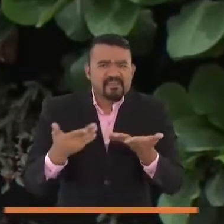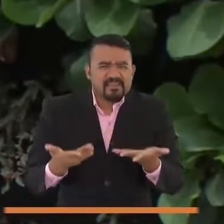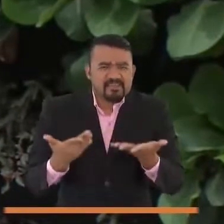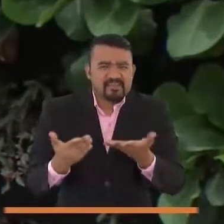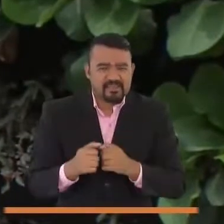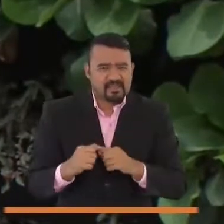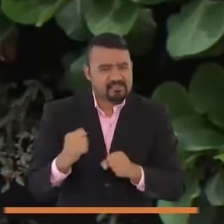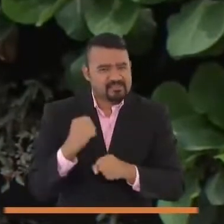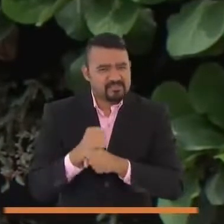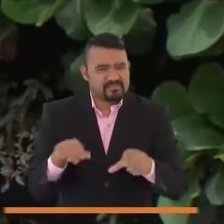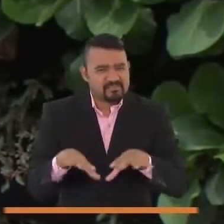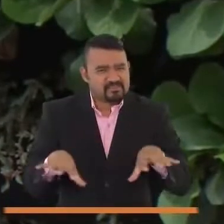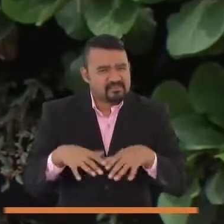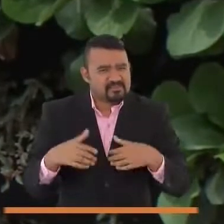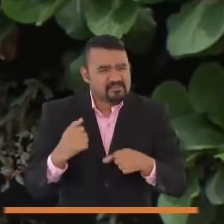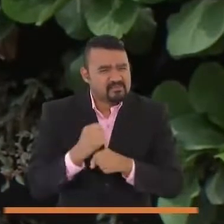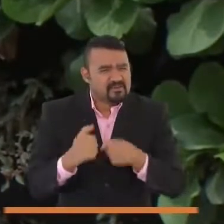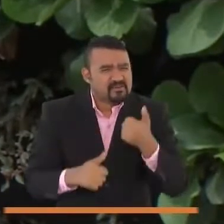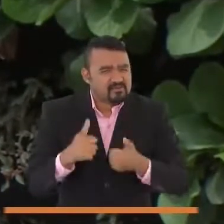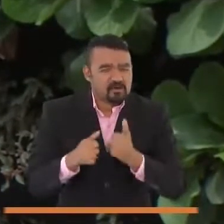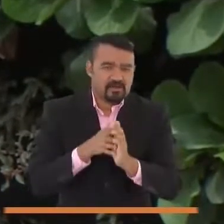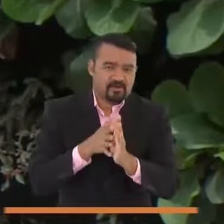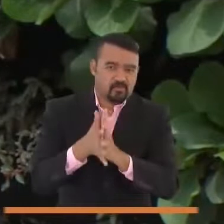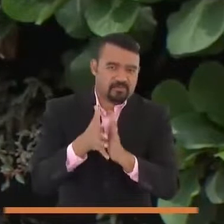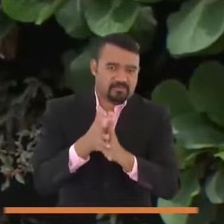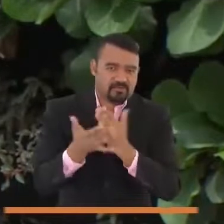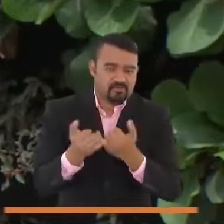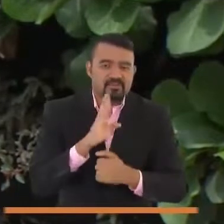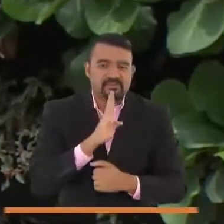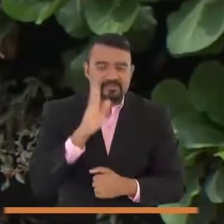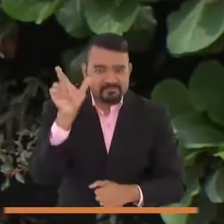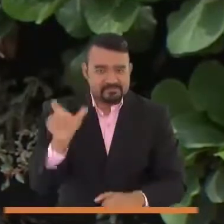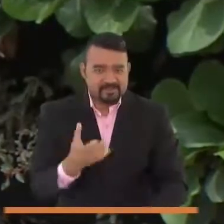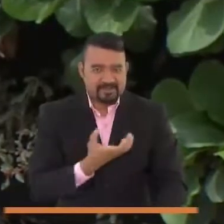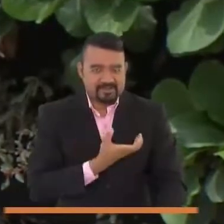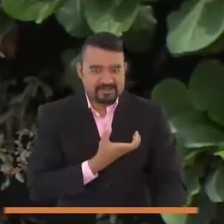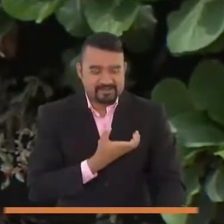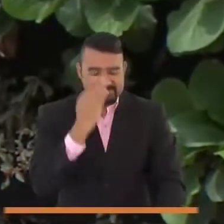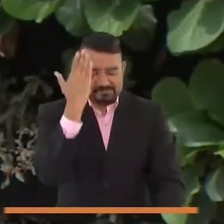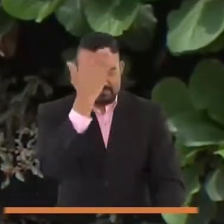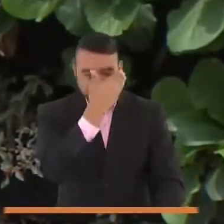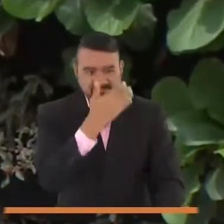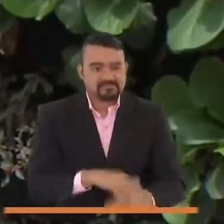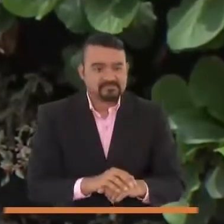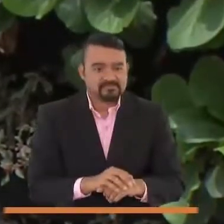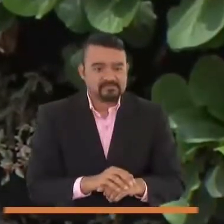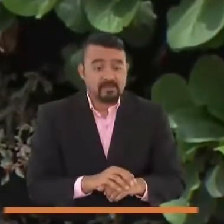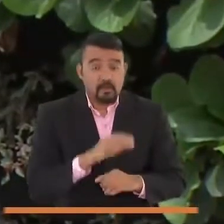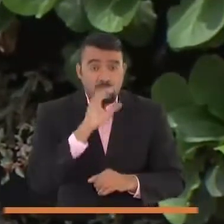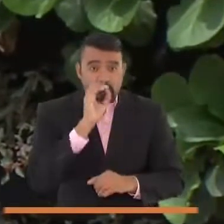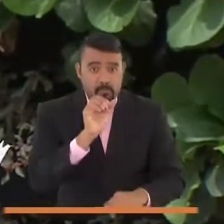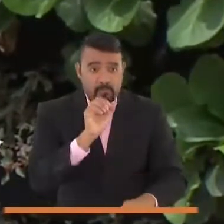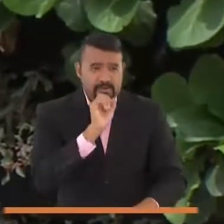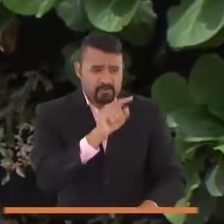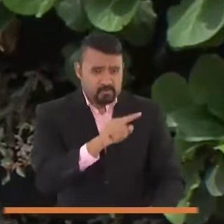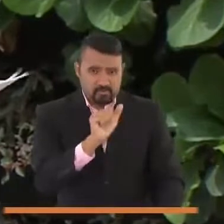está haciendo desde la administración en cabeza de su alcalde Braulio Espinosa Márquez. Hablemos ahora, secretario Andrés Aristizábal, de